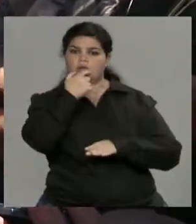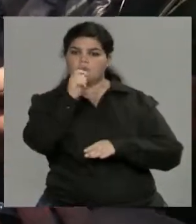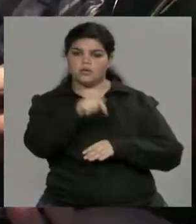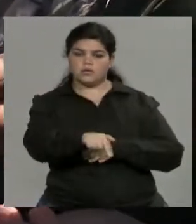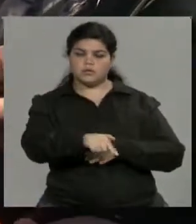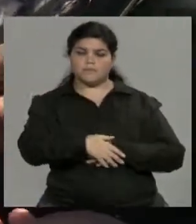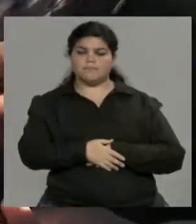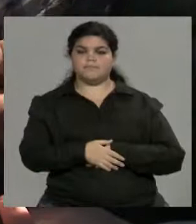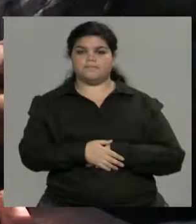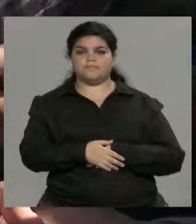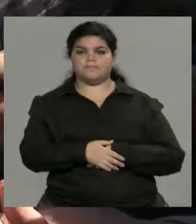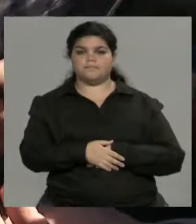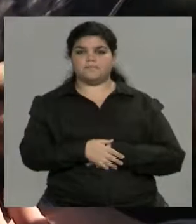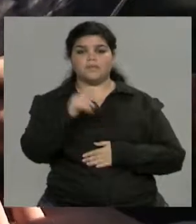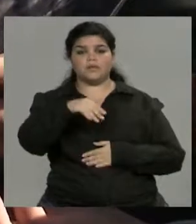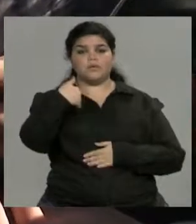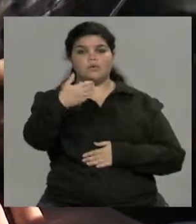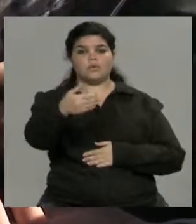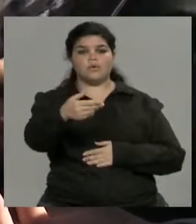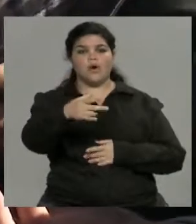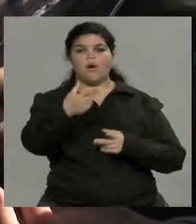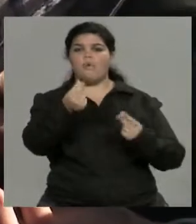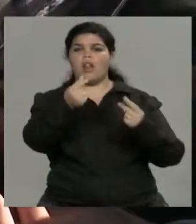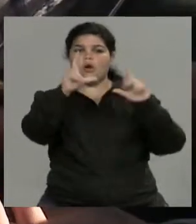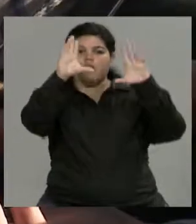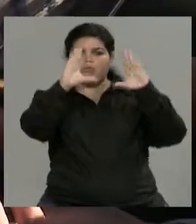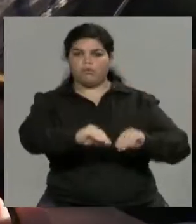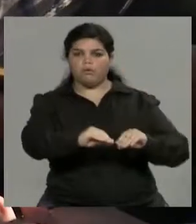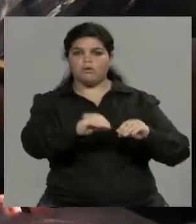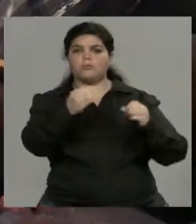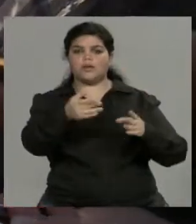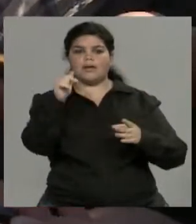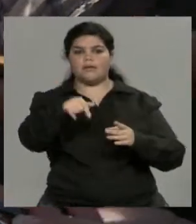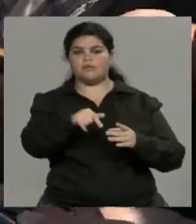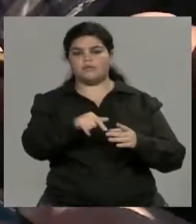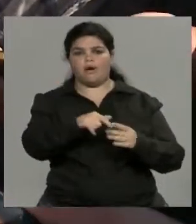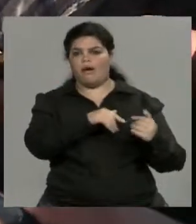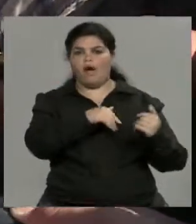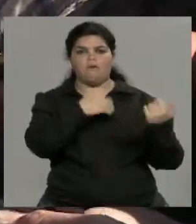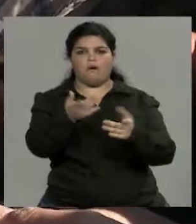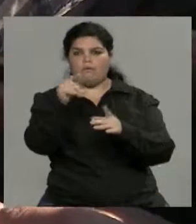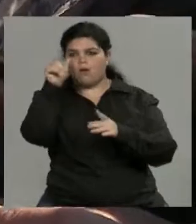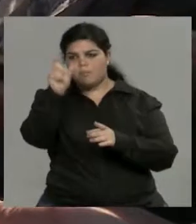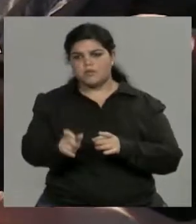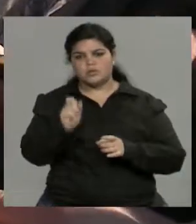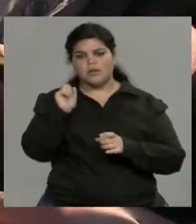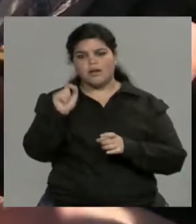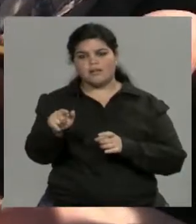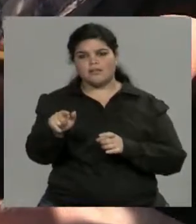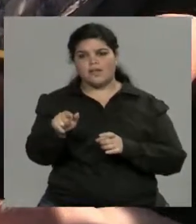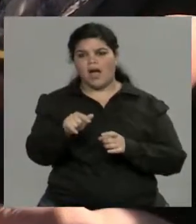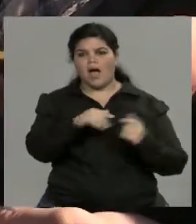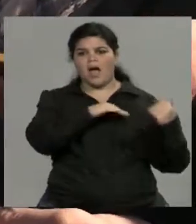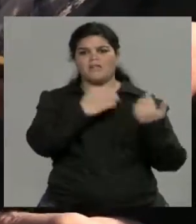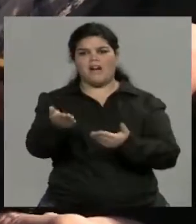ciudad de Mendoza, va a tener una desvalorización muy profunda que lejos de hacerle un favor a la persona que se le entrega, lejos de